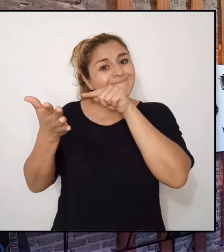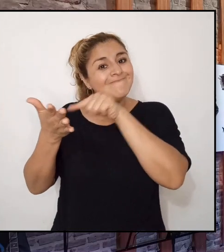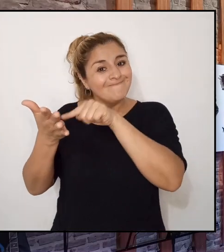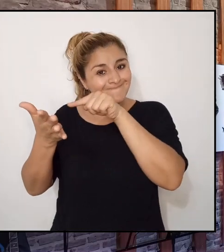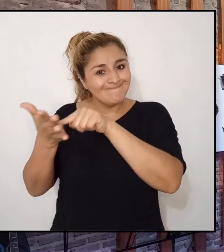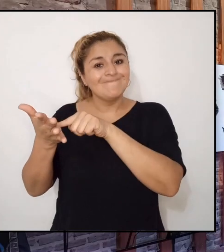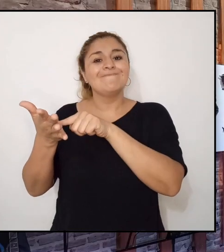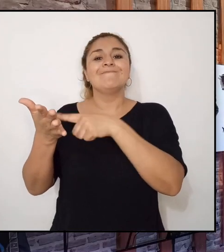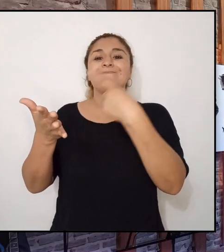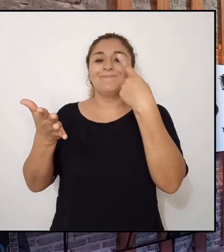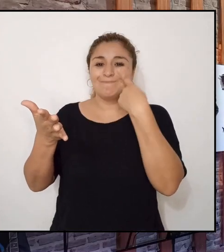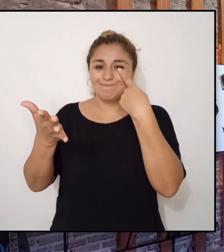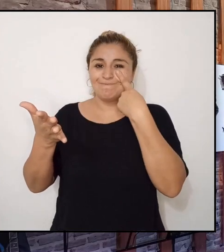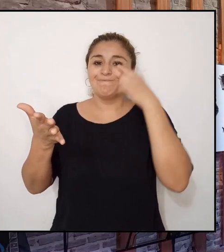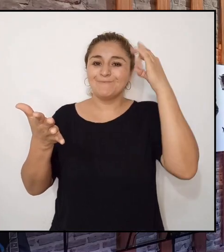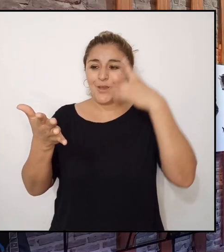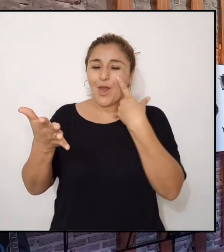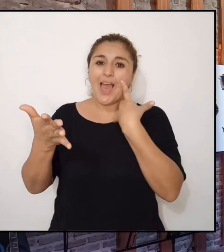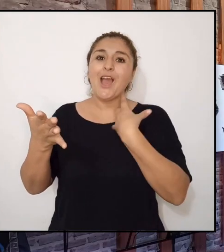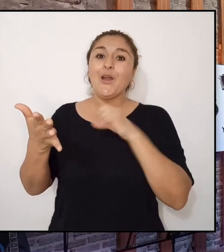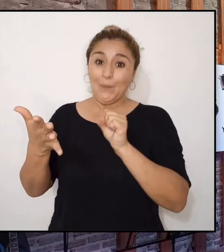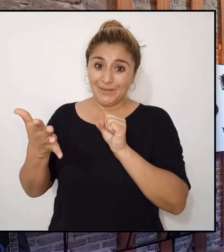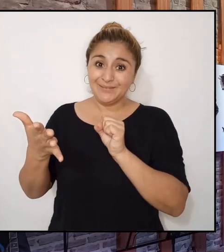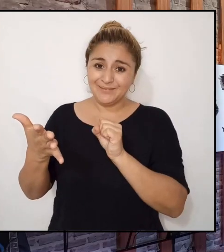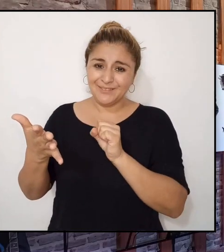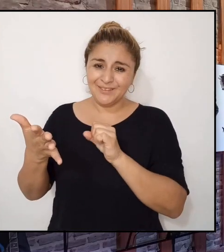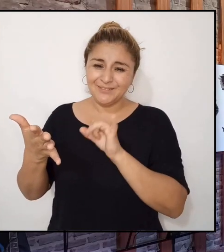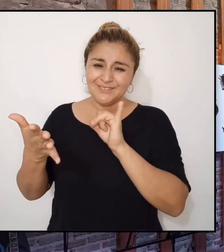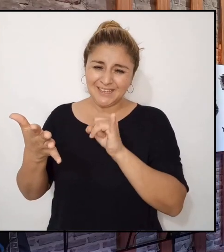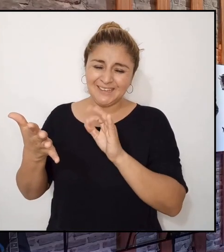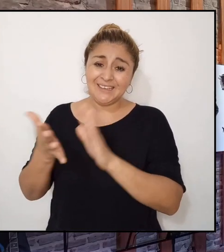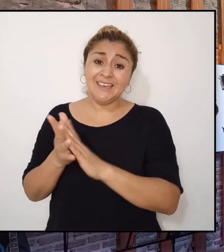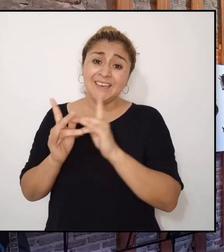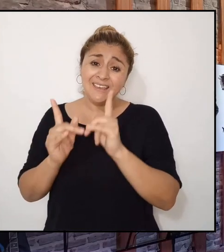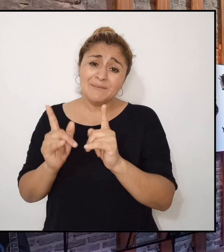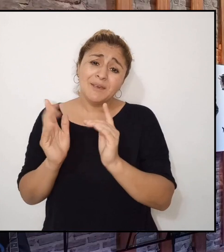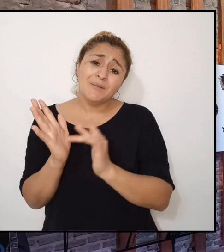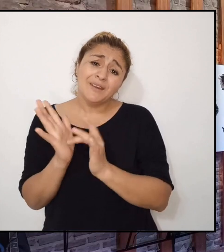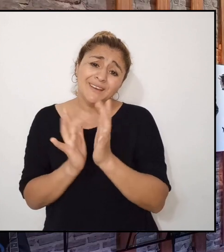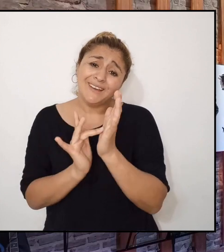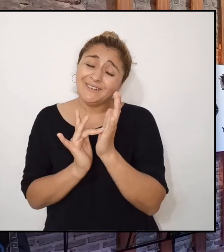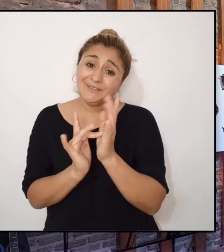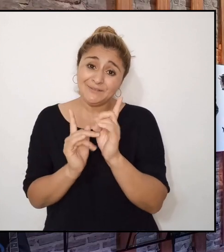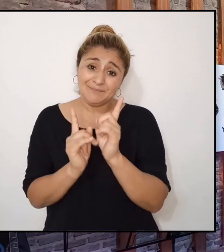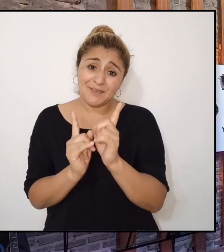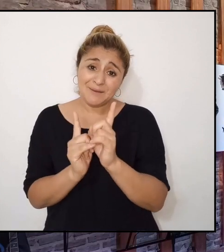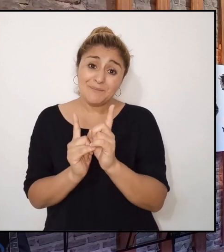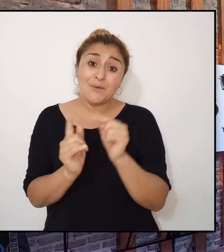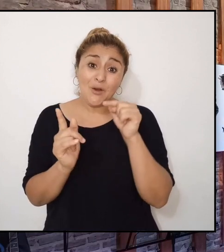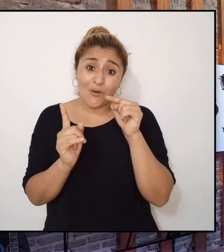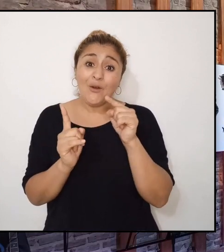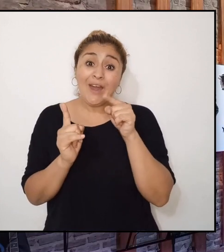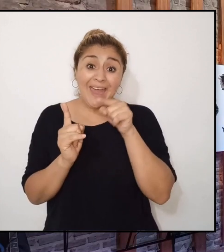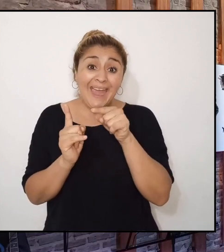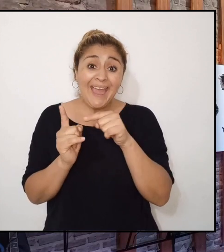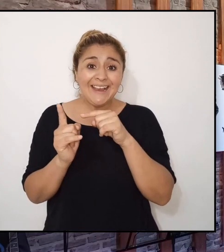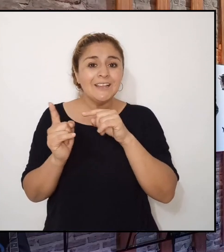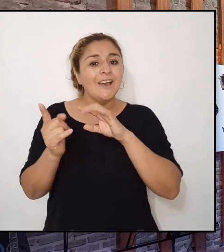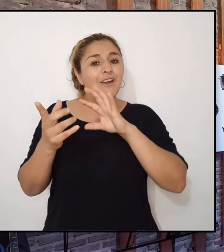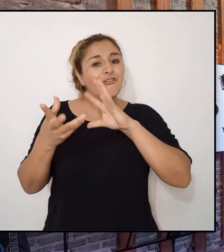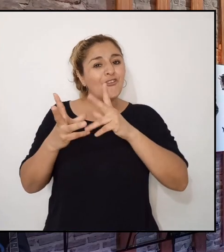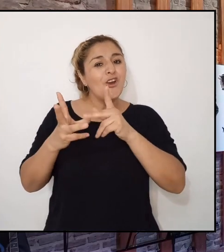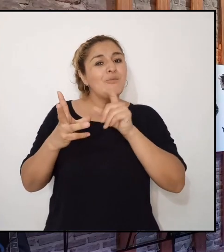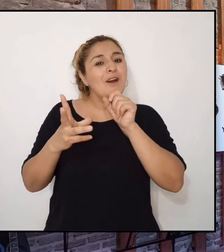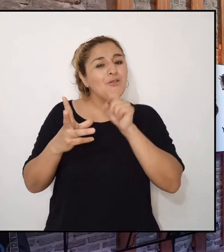Jesús es la palabra. También en el capítulo 6 de Juan dice que Jesús es